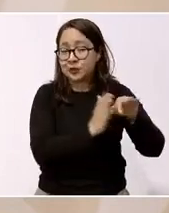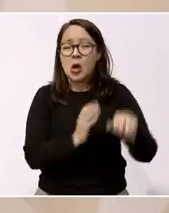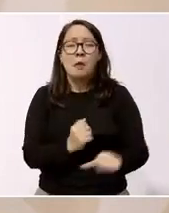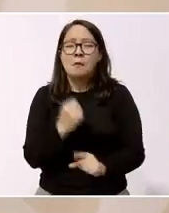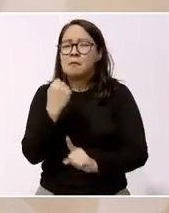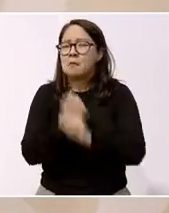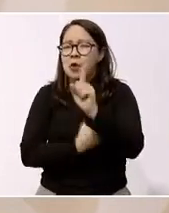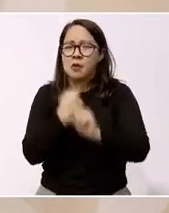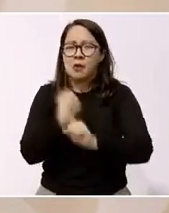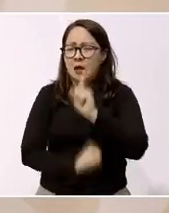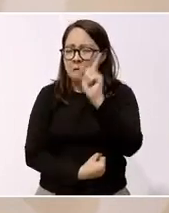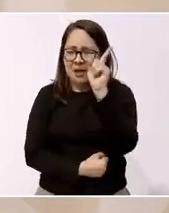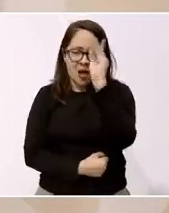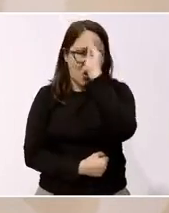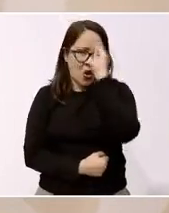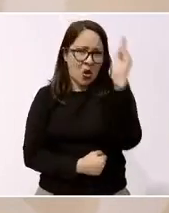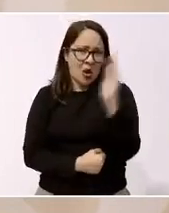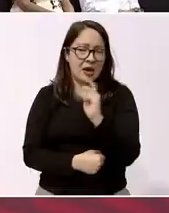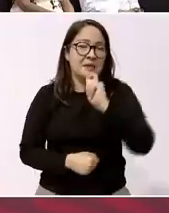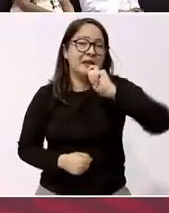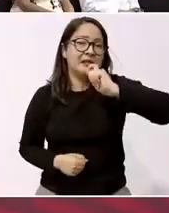porque esa peste